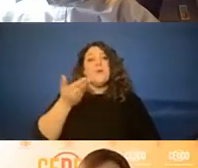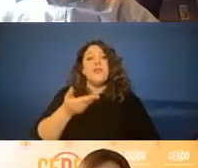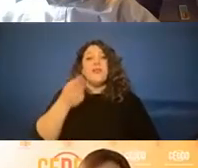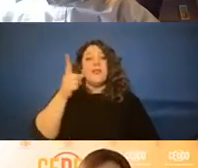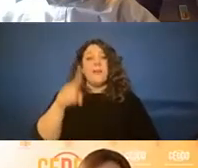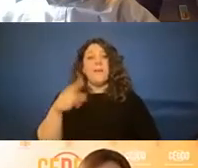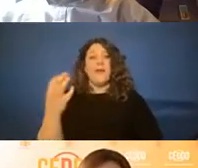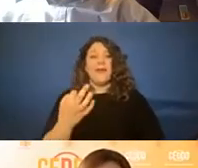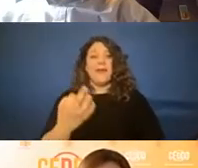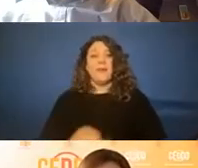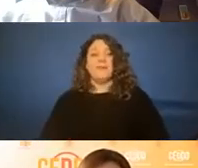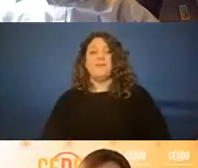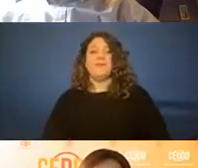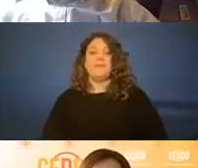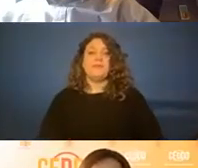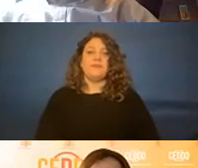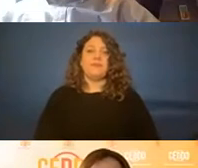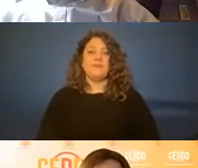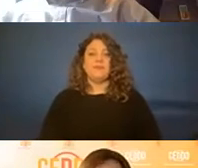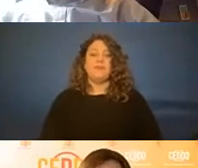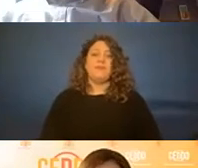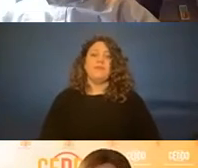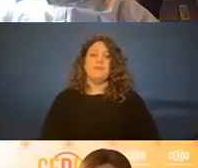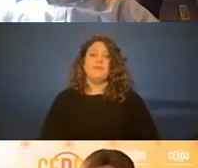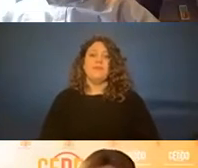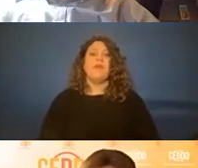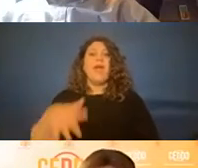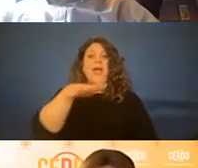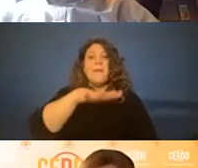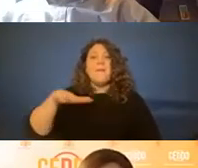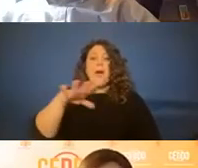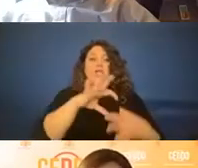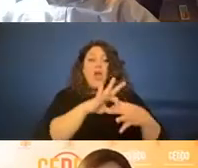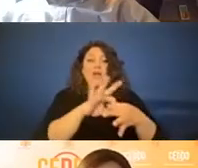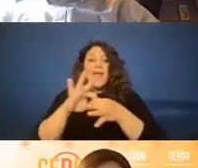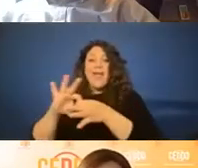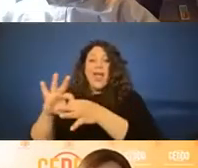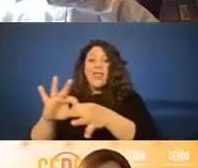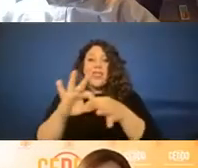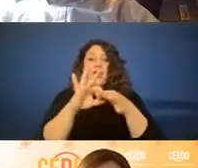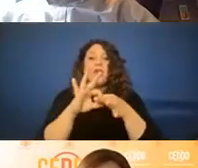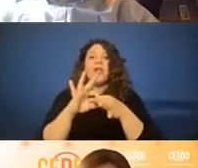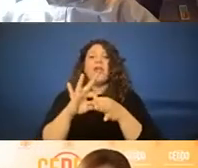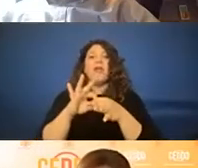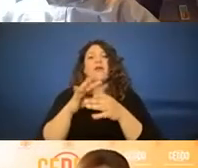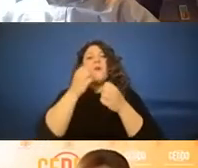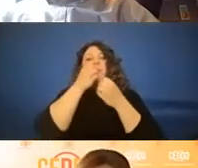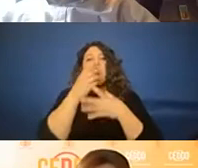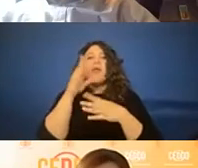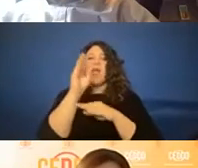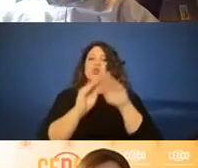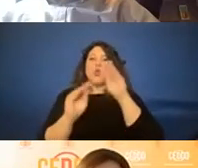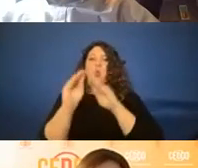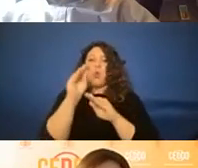también que las relaciones entre los espacios tengan buena solución desde el punto de